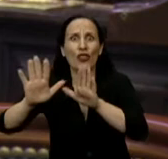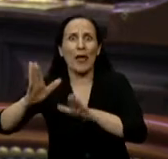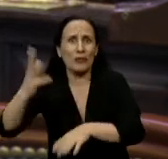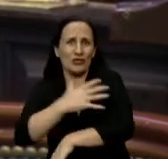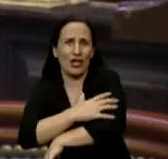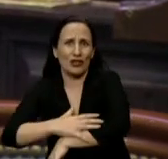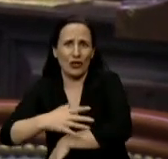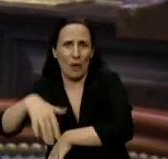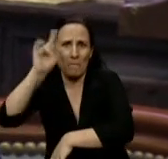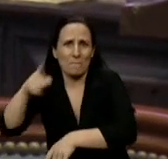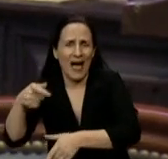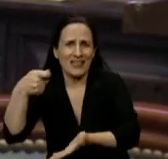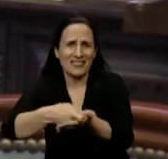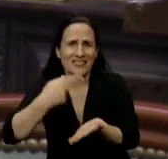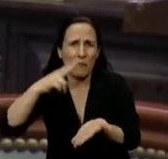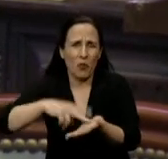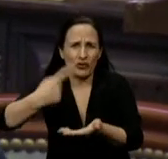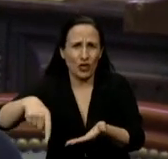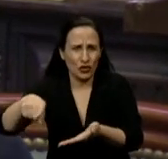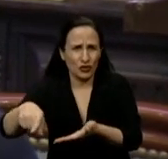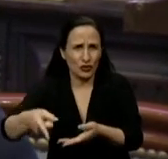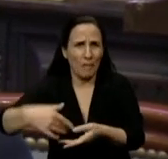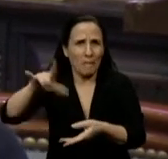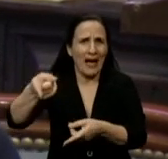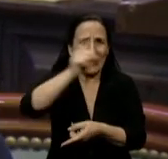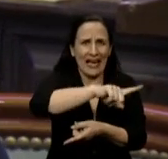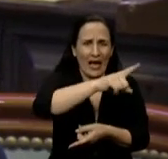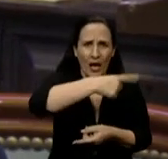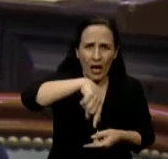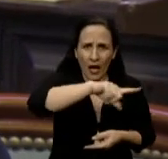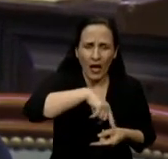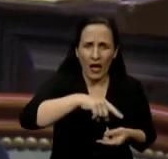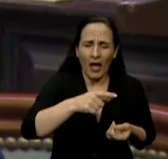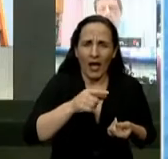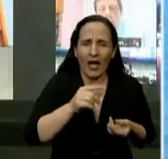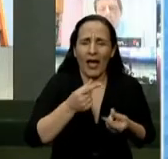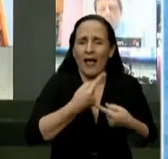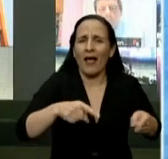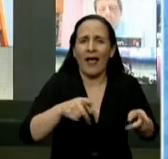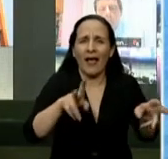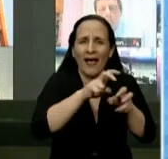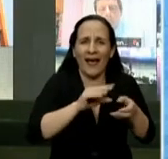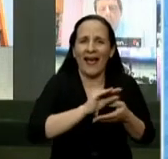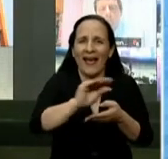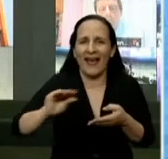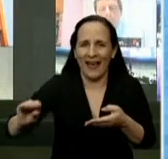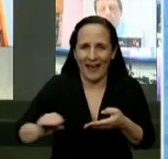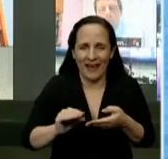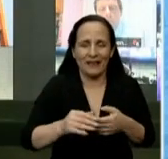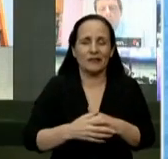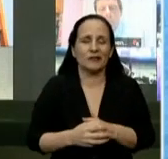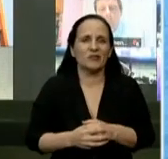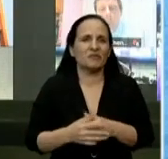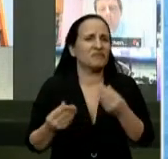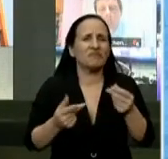participa del pago de impuestos que lo que participa de la distribución de la renta nacional. Y esto